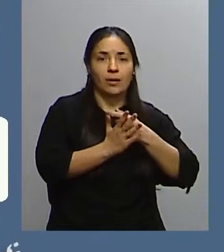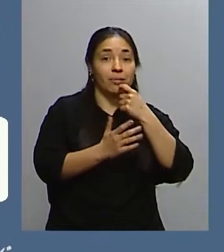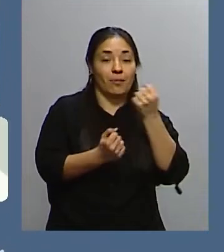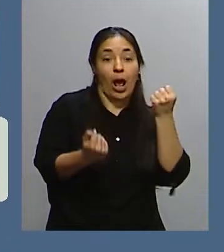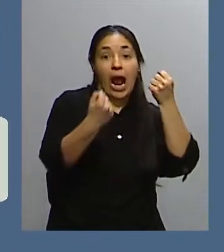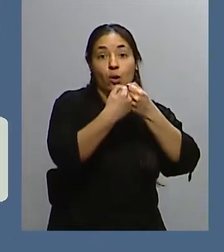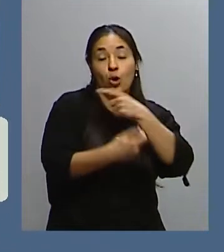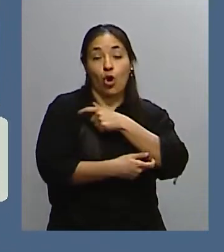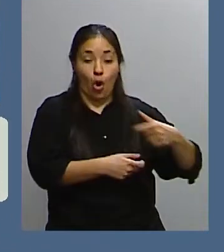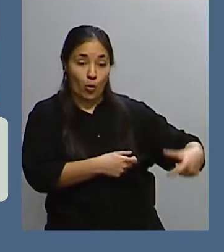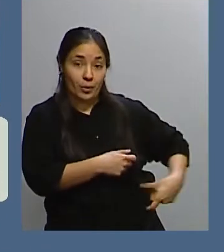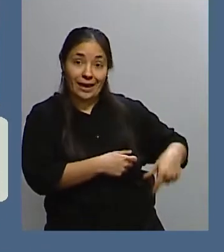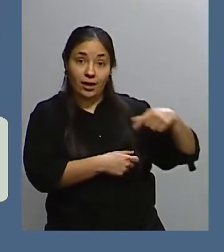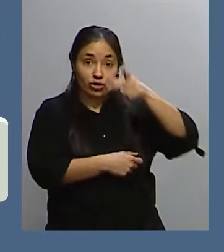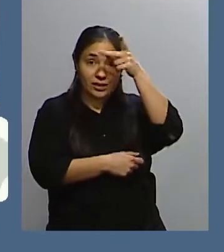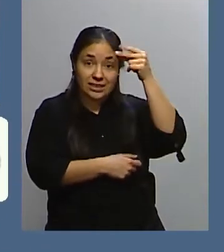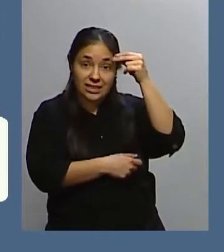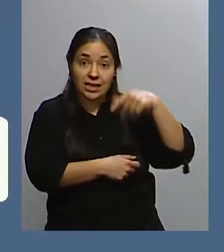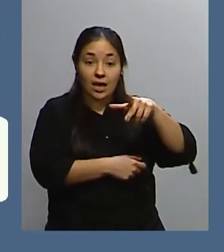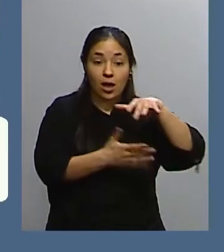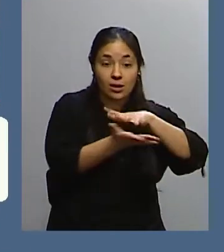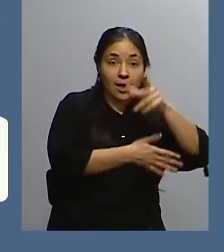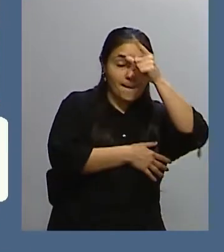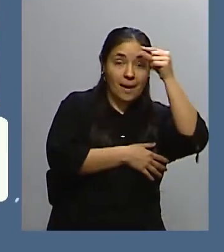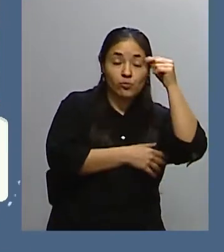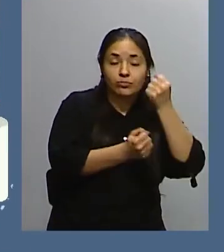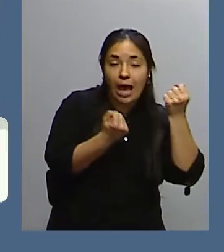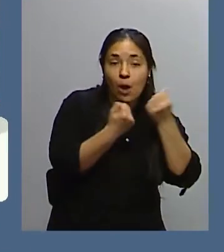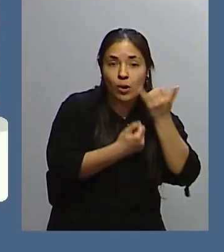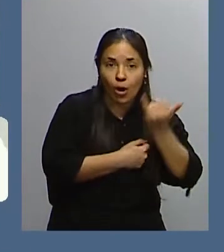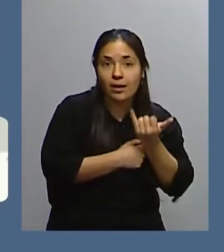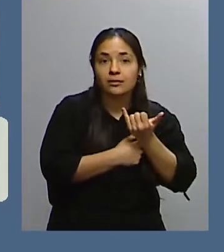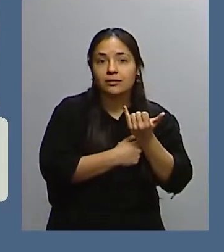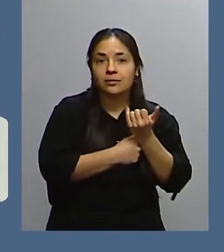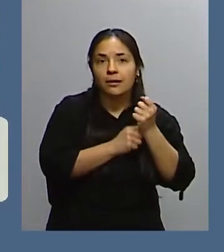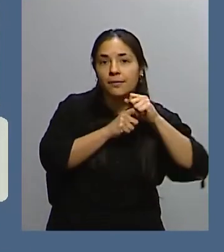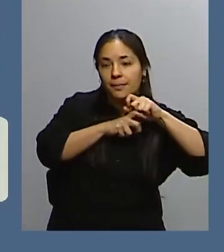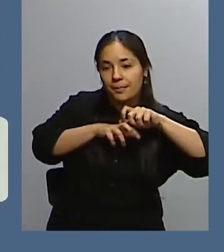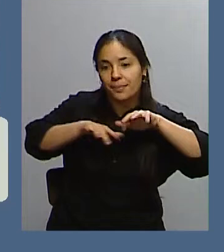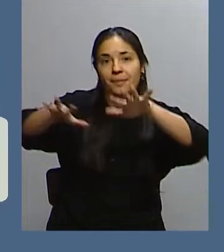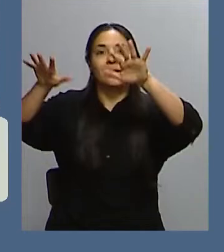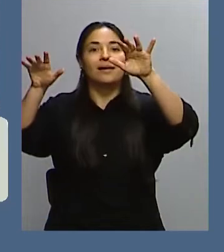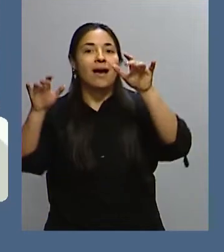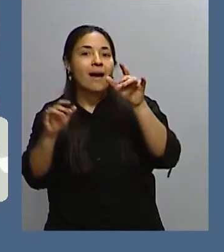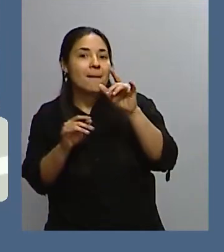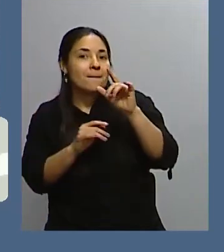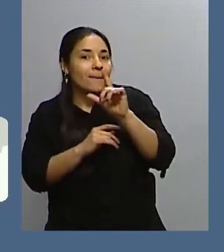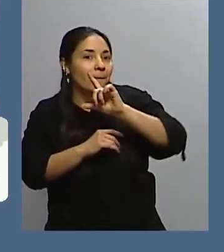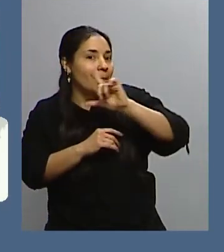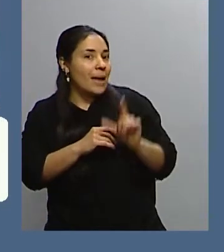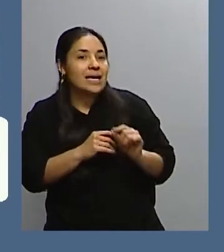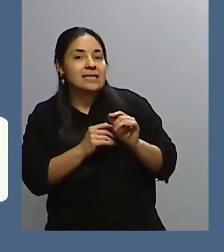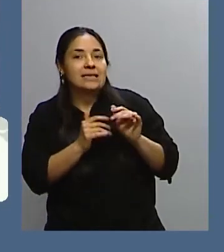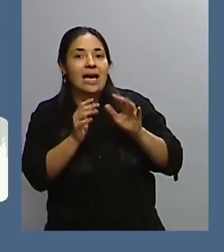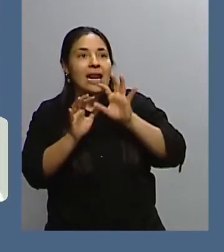entre entre el pueblo mapuche y el Estado chileno? ¿Cuáles son los efectos que pueden tener para el resto de los países de la región? A